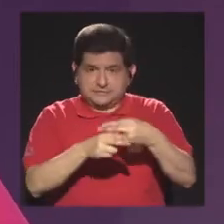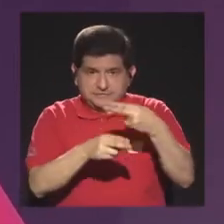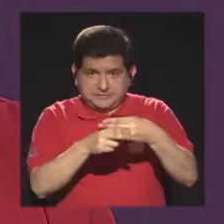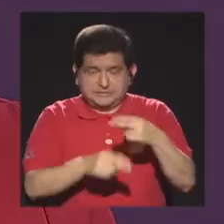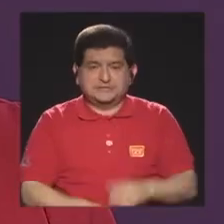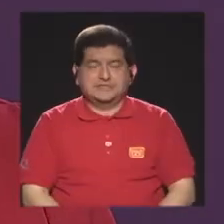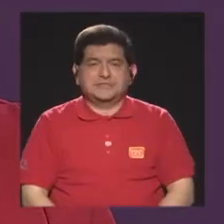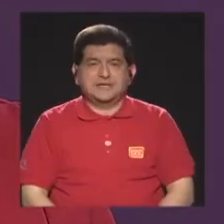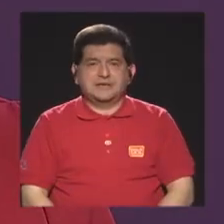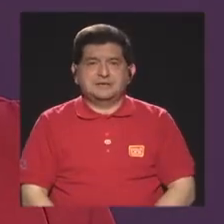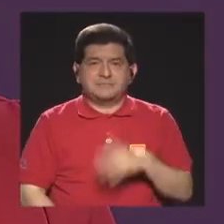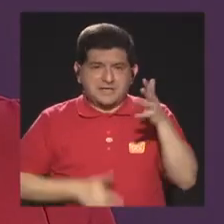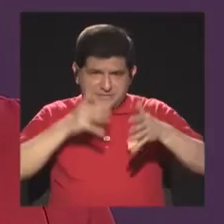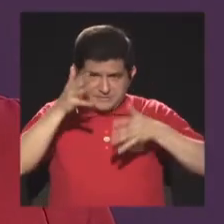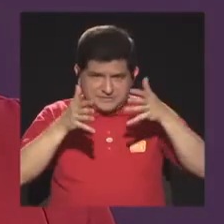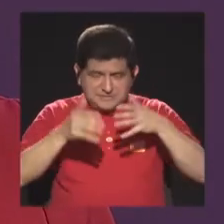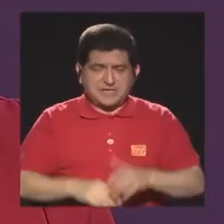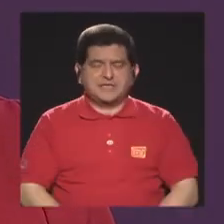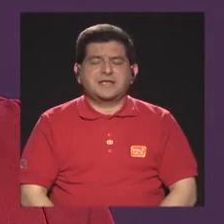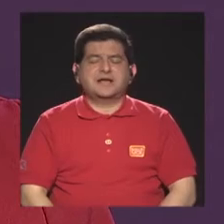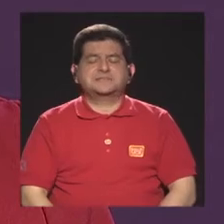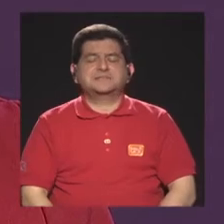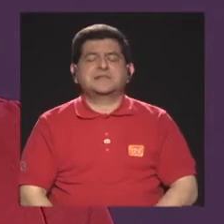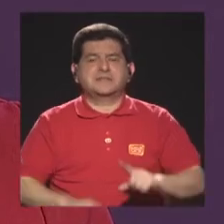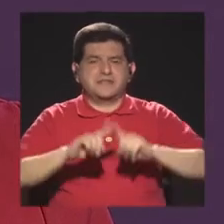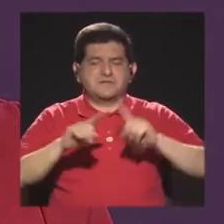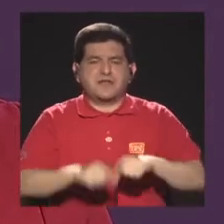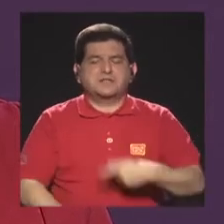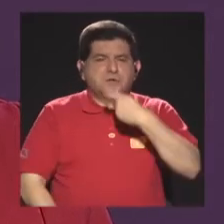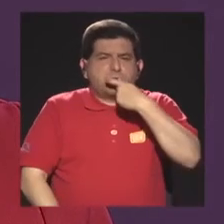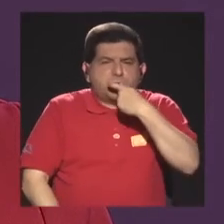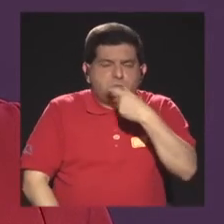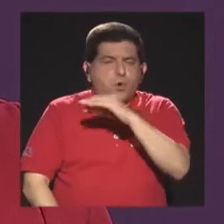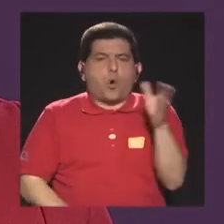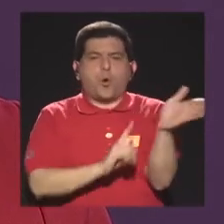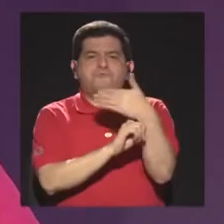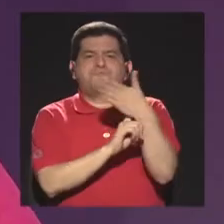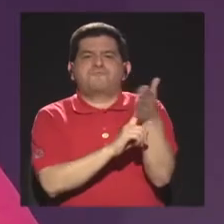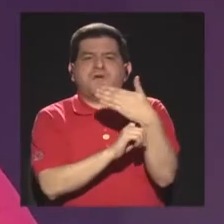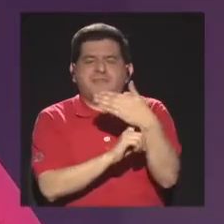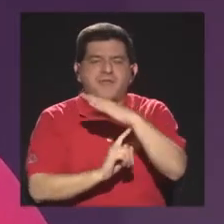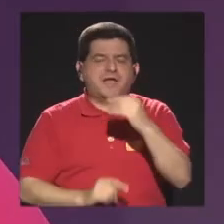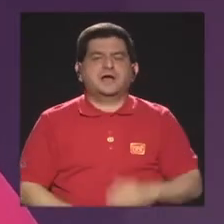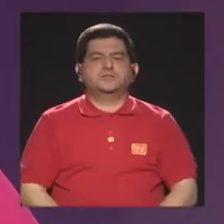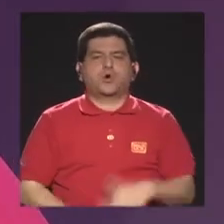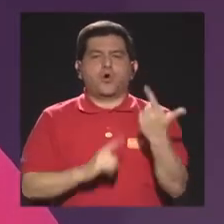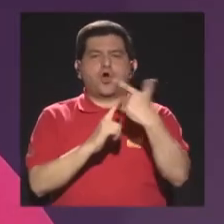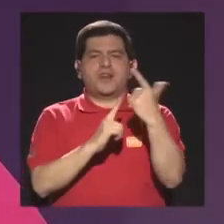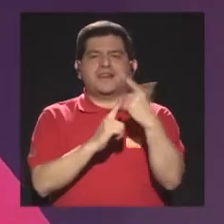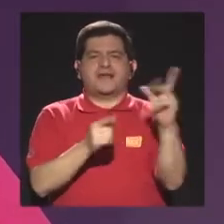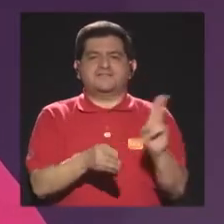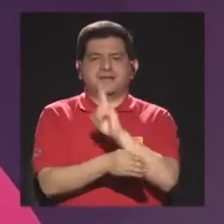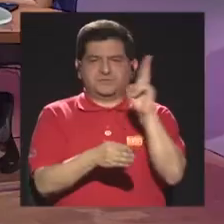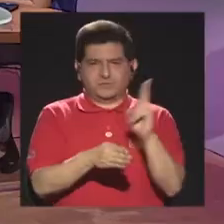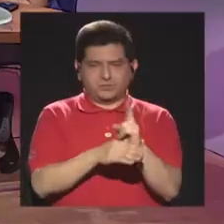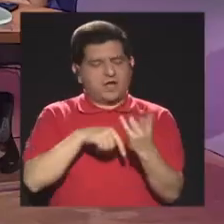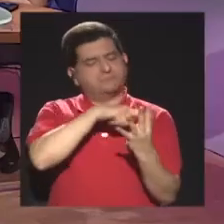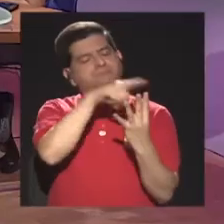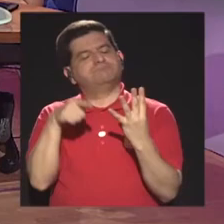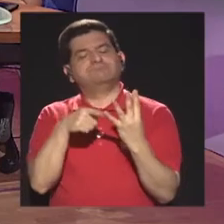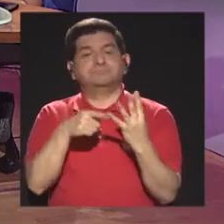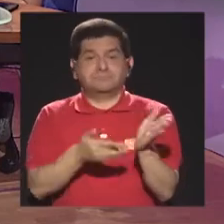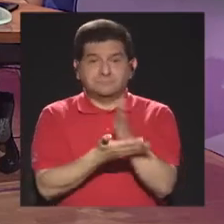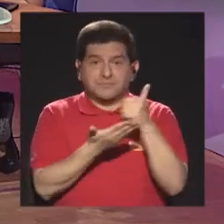el de señas. Están los pitos y están las banderas y están las letras. Eso es parte de